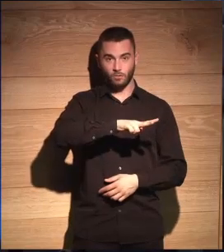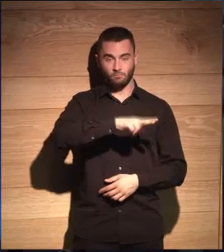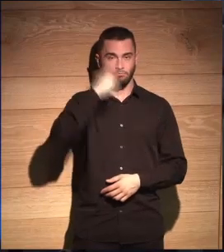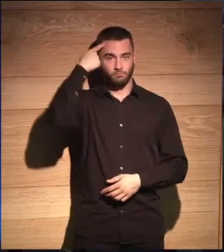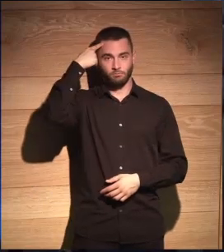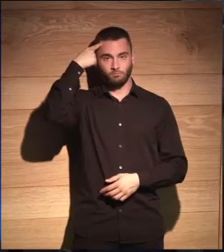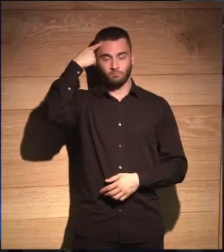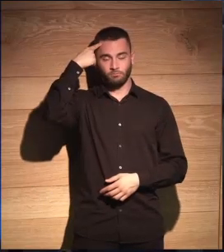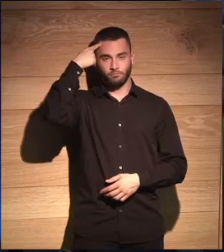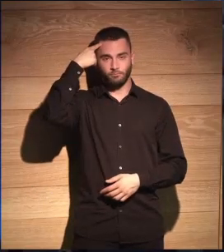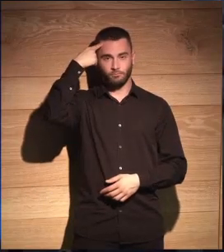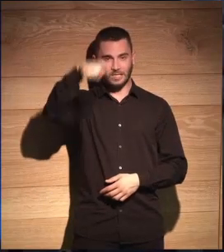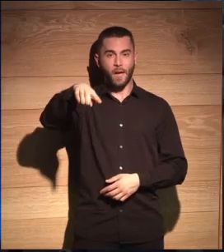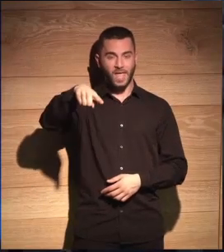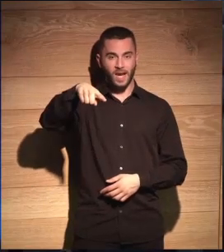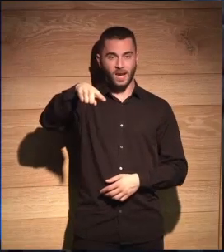cuenta